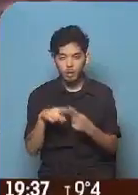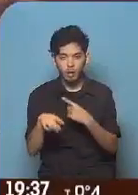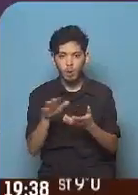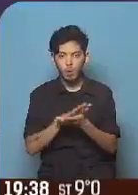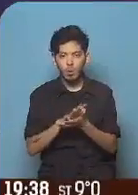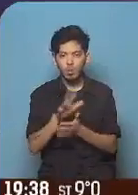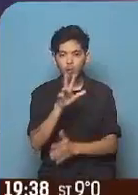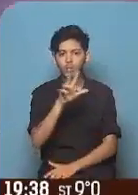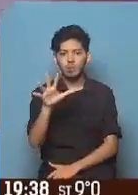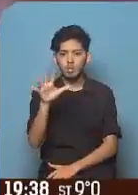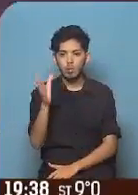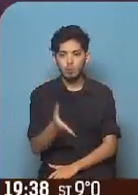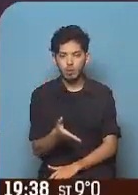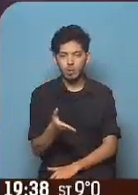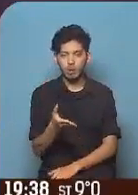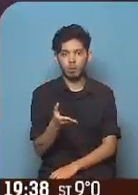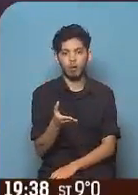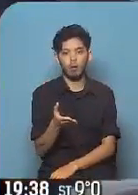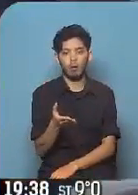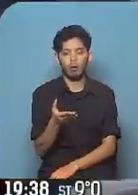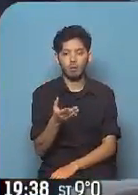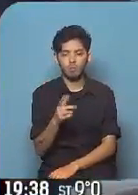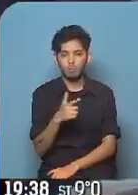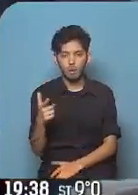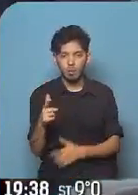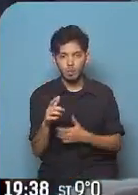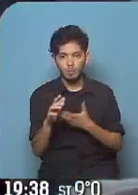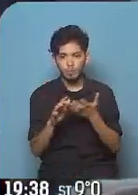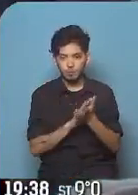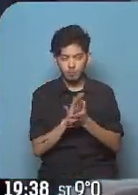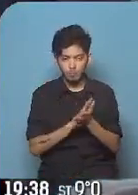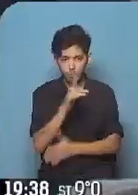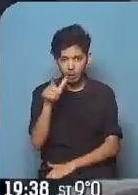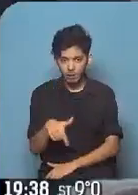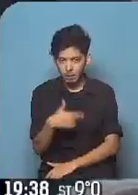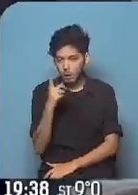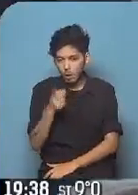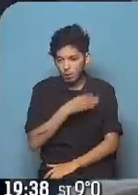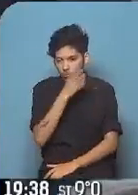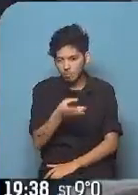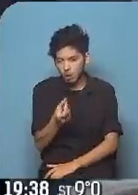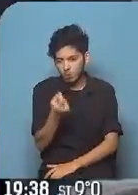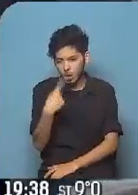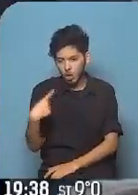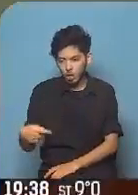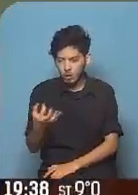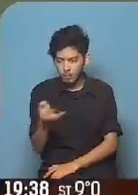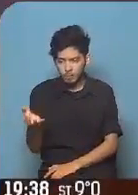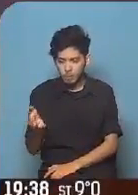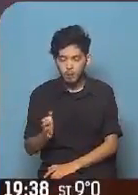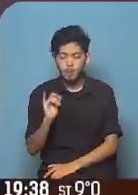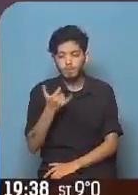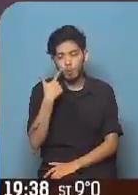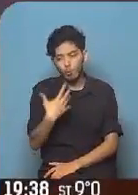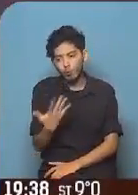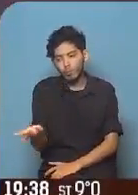un 35%. Claro, los fletes. Pero no hay solución tampoco para el consumidor, que de todas maneras va a tener que comprar igual determinados productos. Claro,